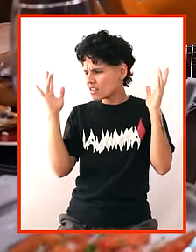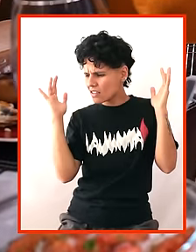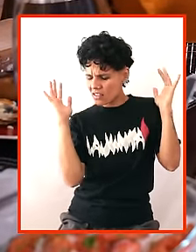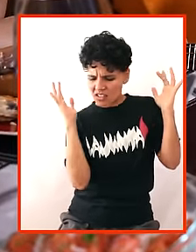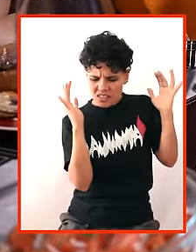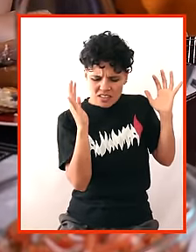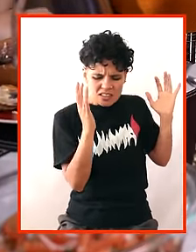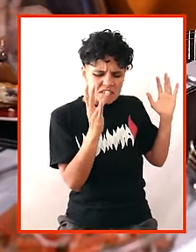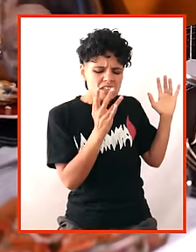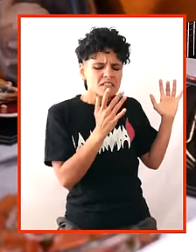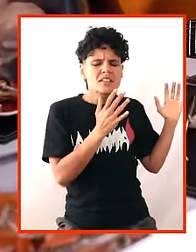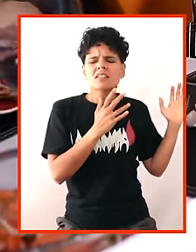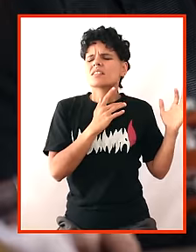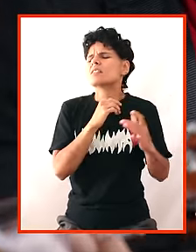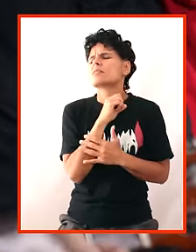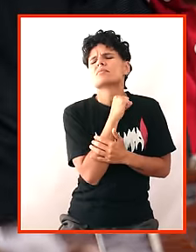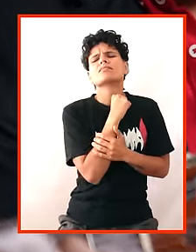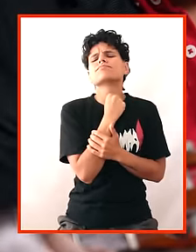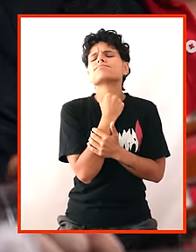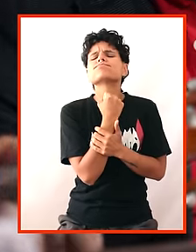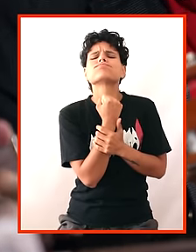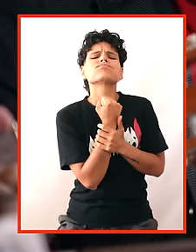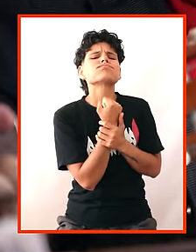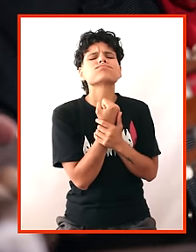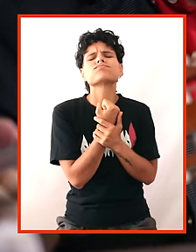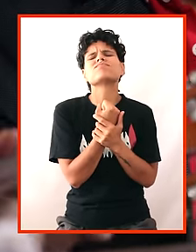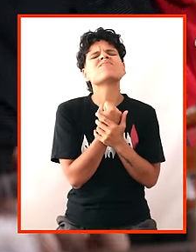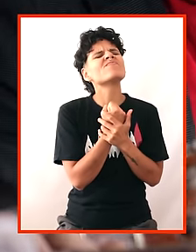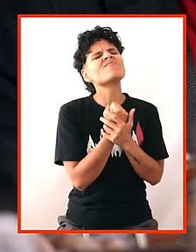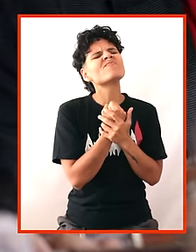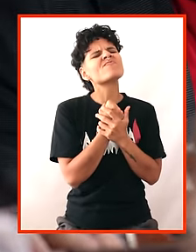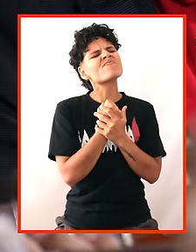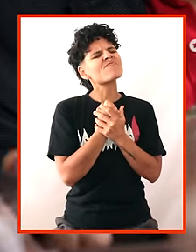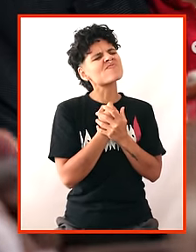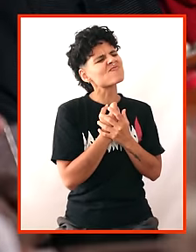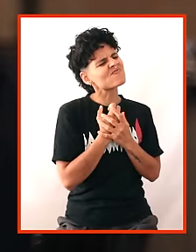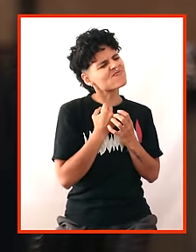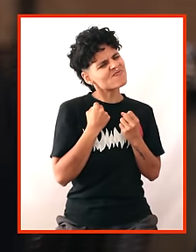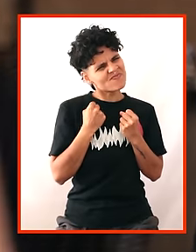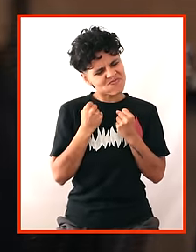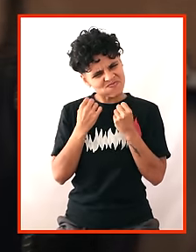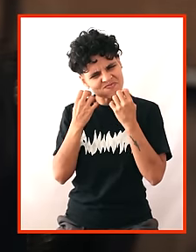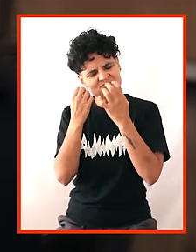y estás dispuesto a más de lo que puedes soportar.